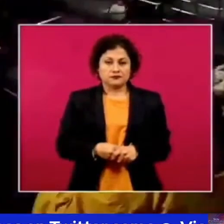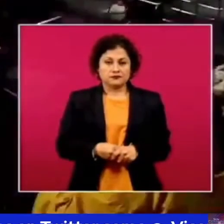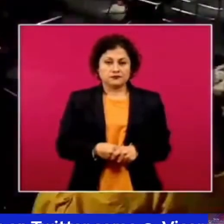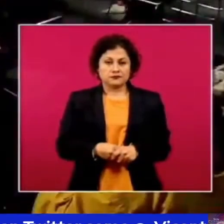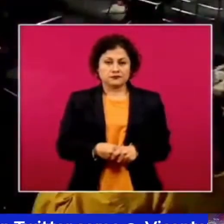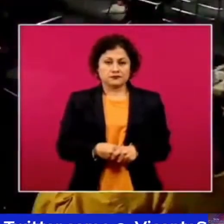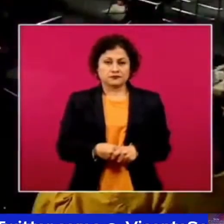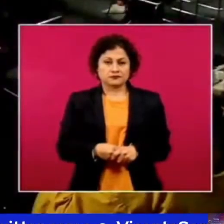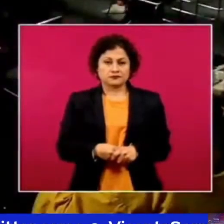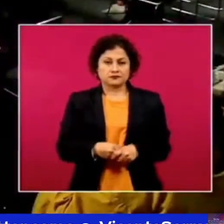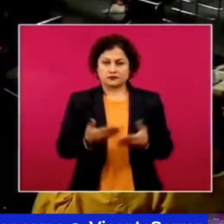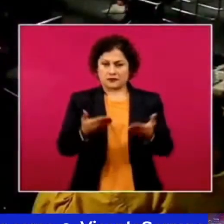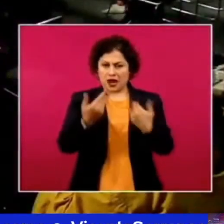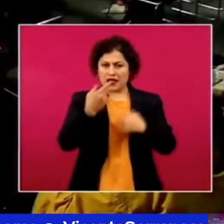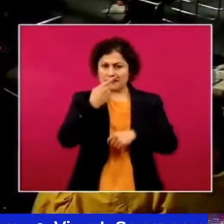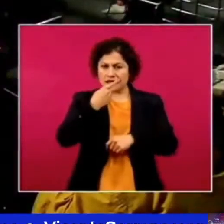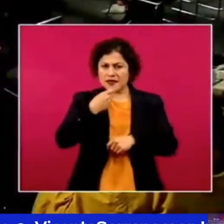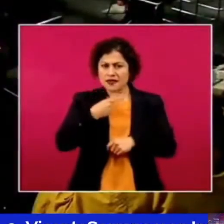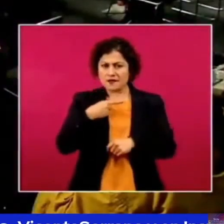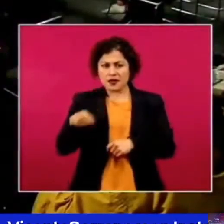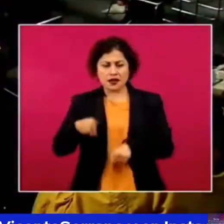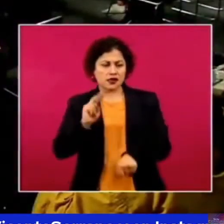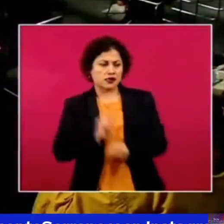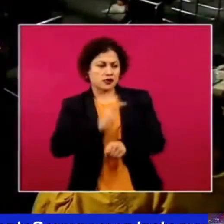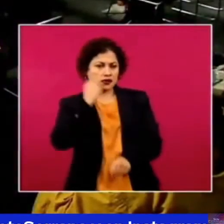ha sido juzgado?